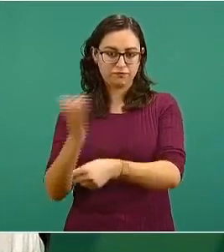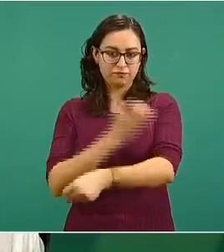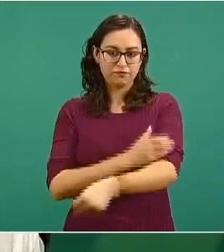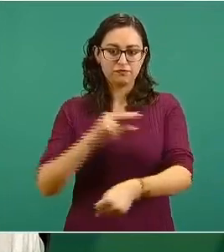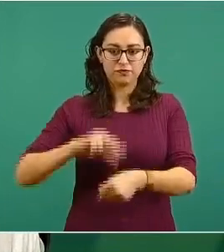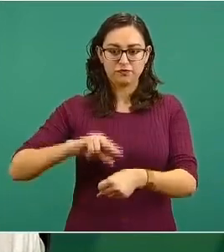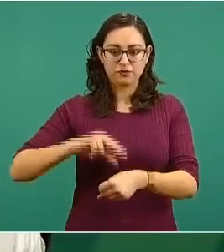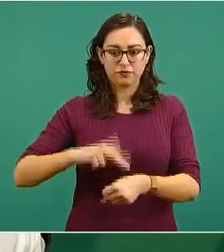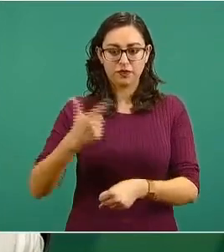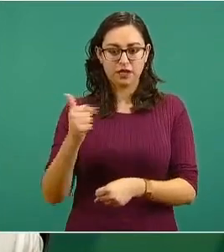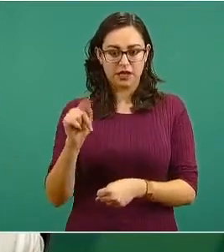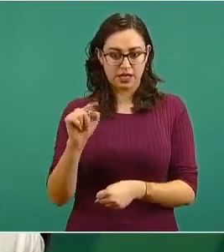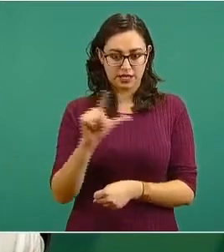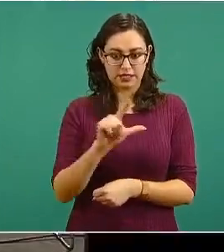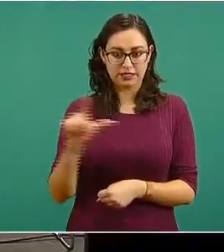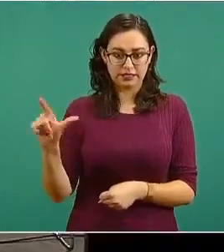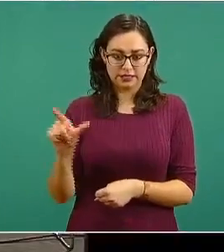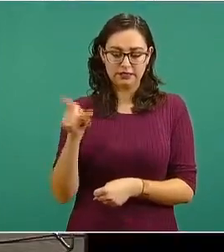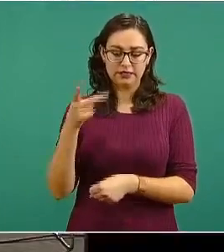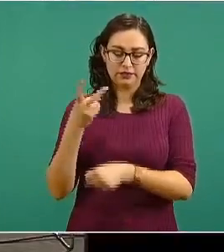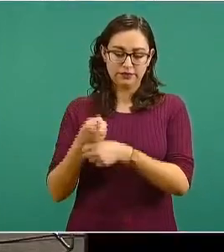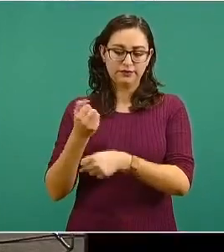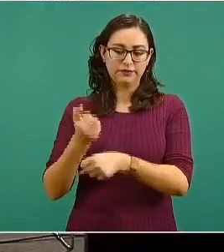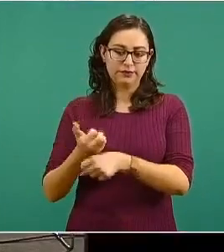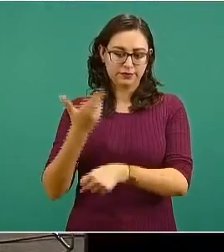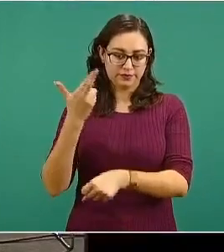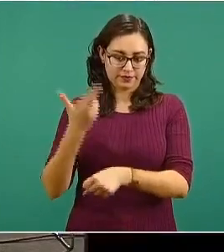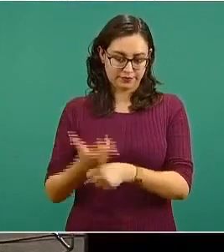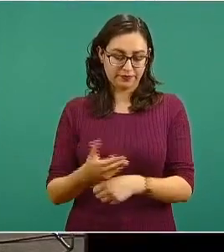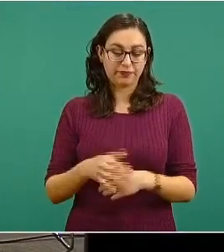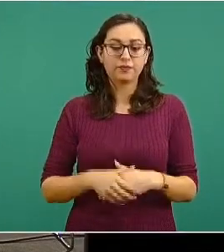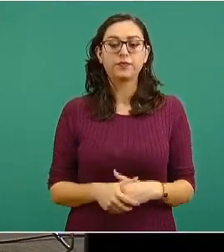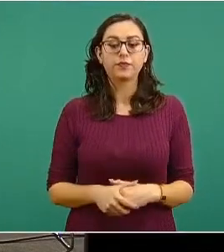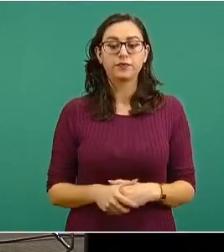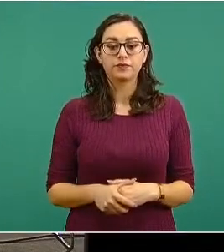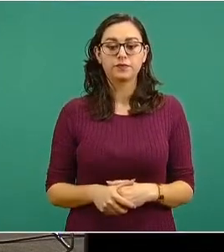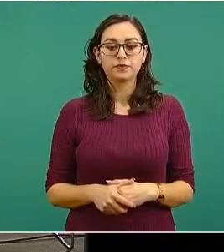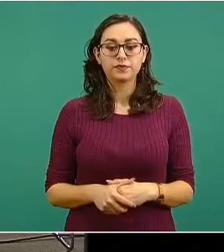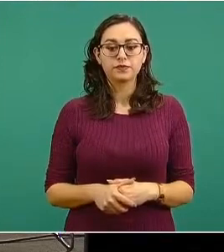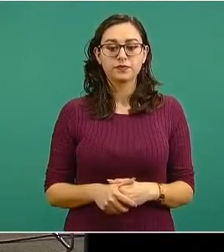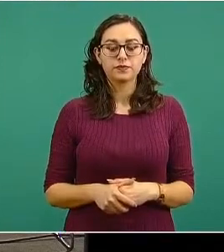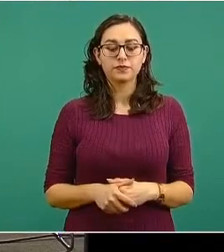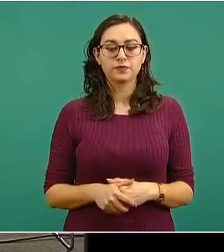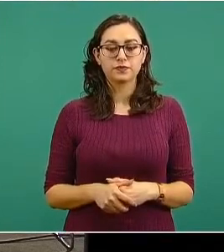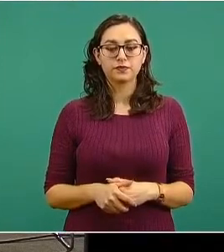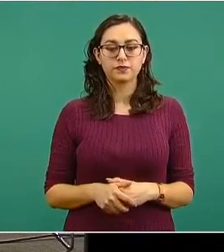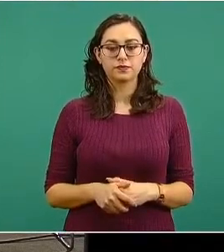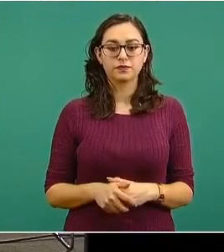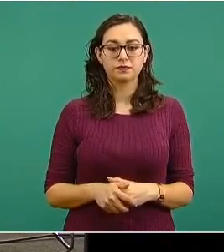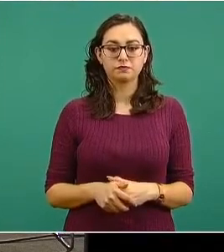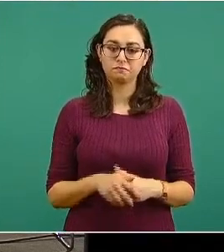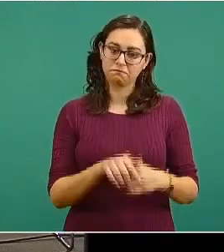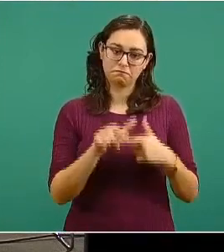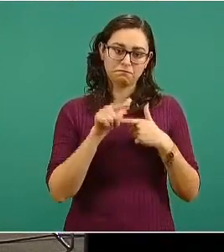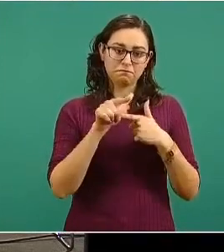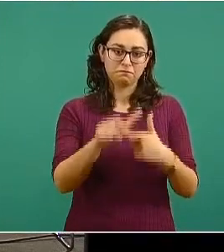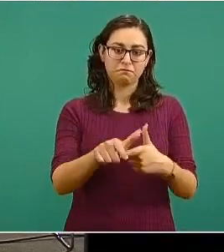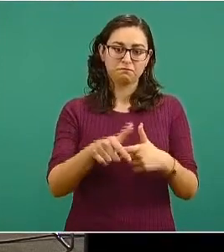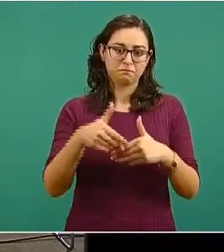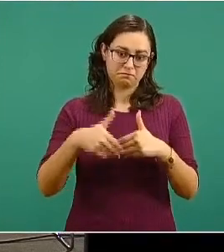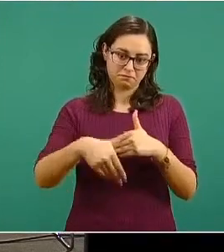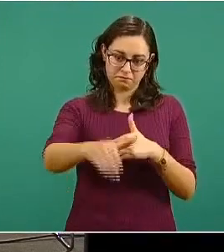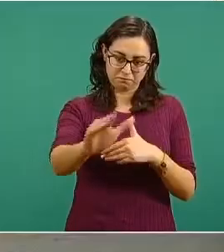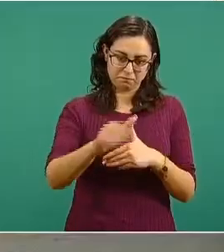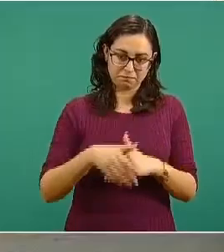López-Gatell, el subsecretario de Prevención y Promoción de la Salud, para los siguientes